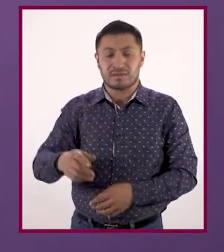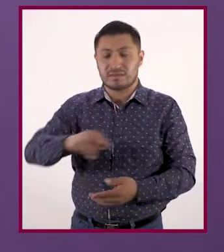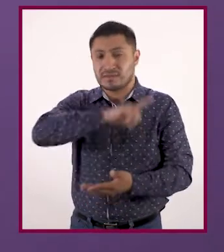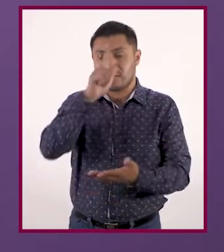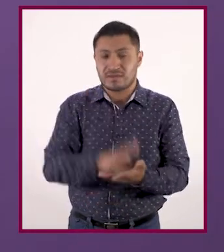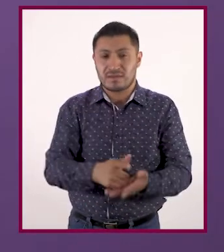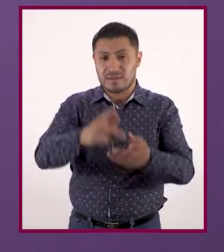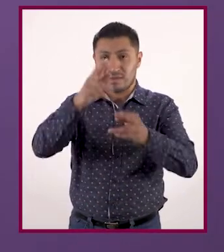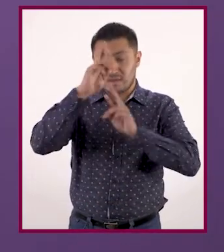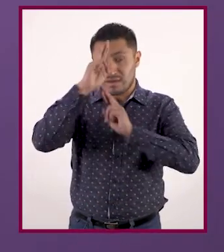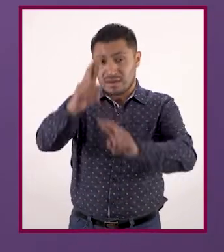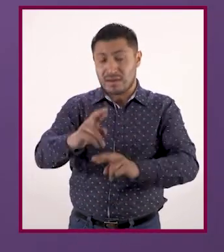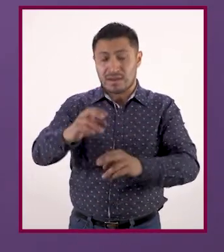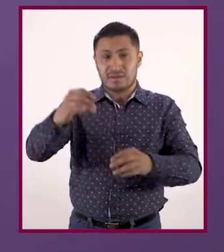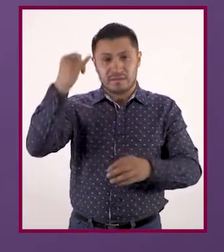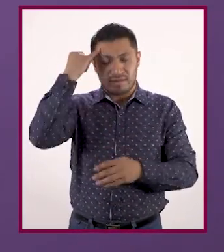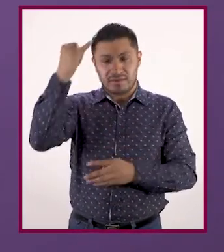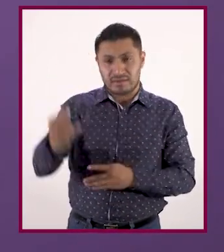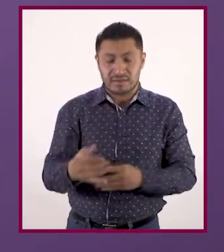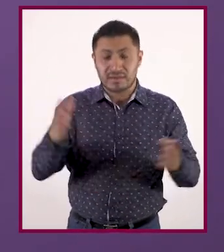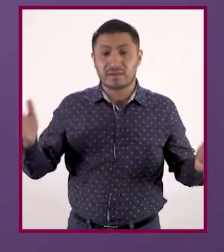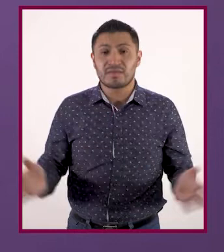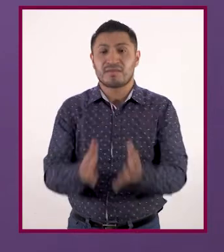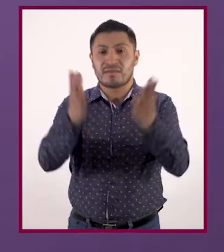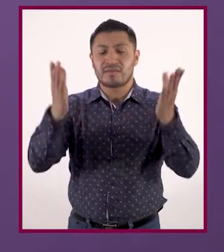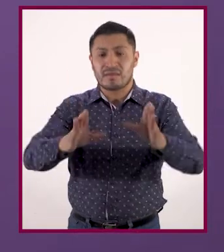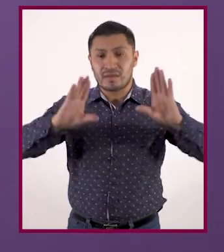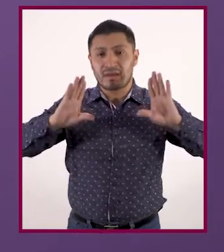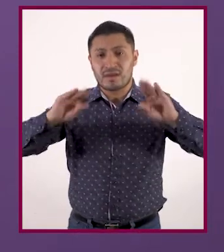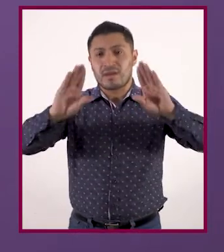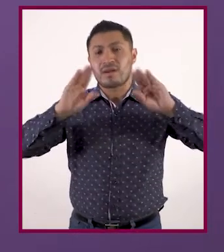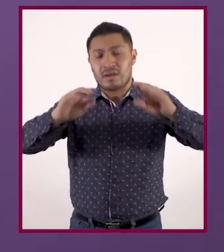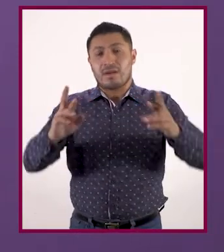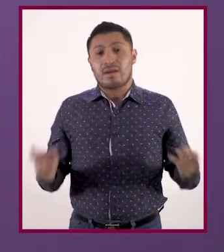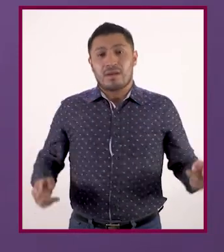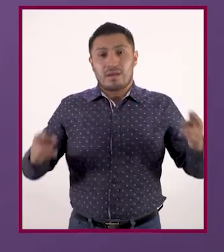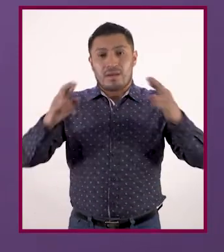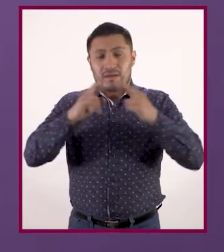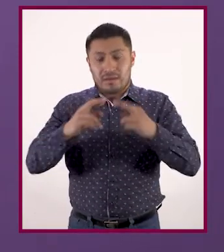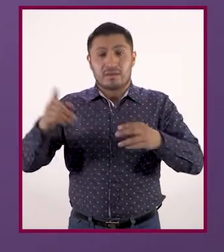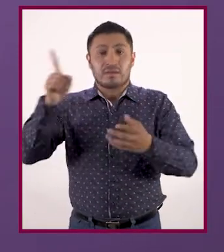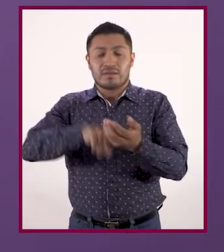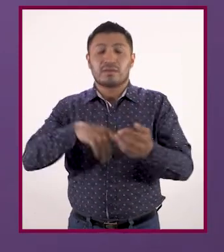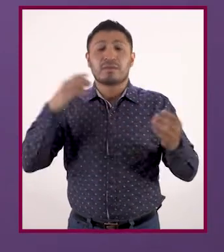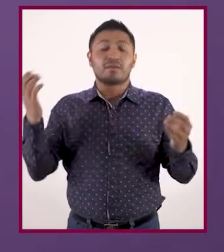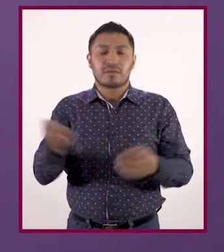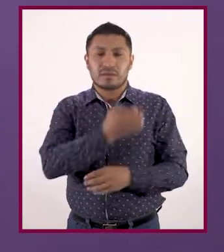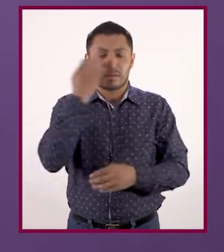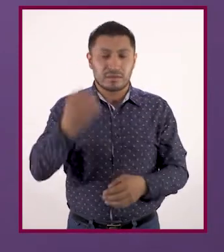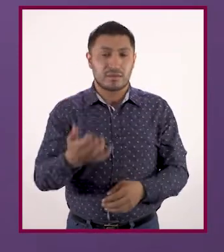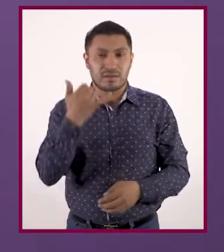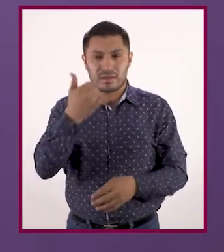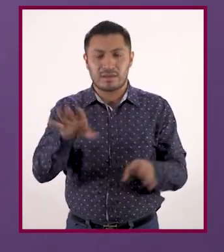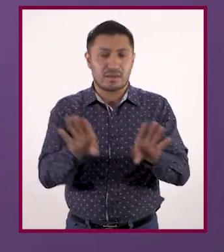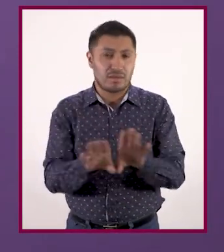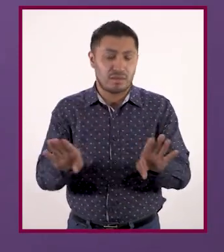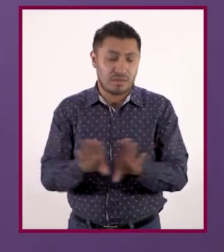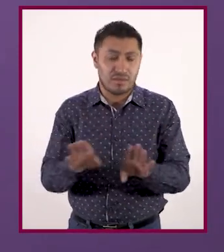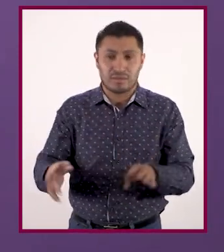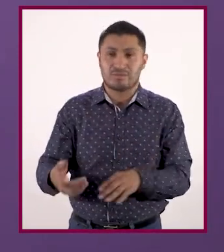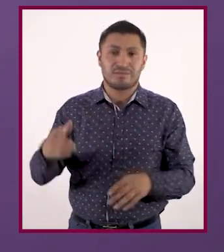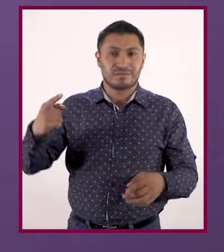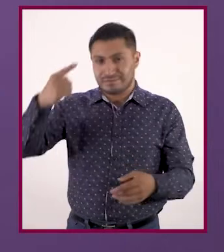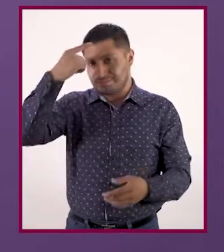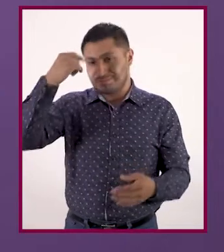la cual prohibía la promoción y enseñanza de cultos religiosos en las escuelas esto desató la inconformidad de la